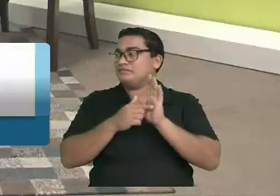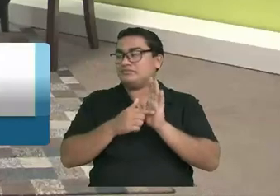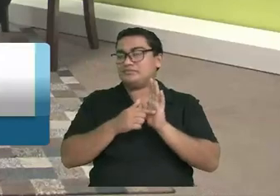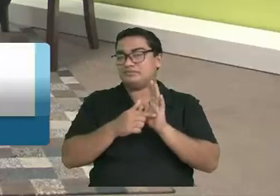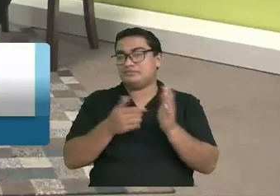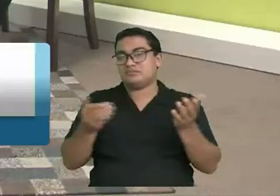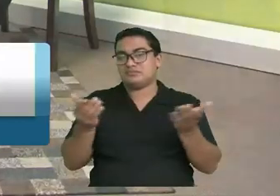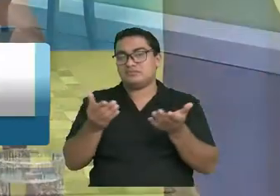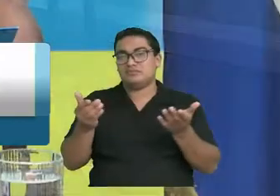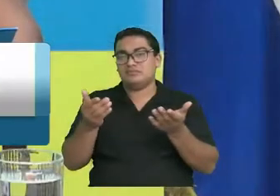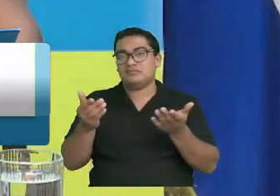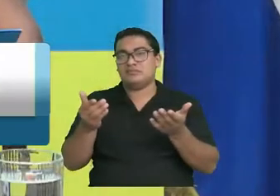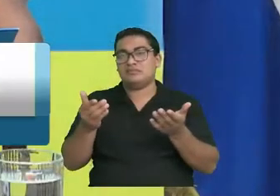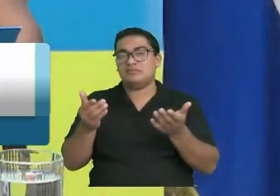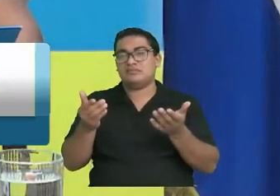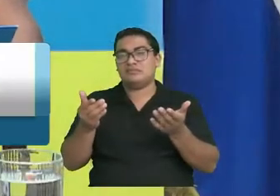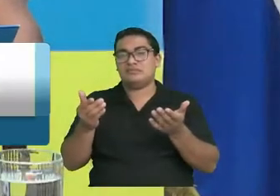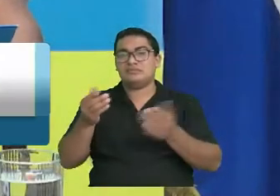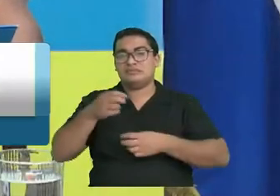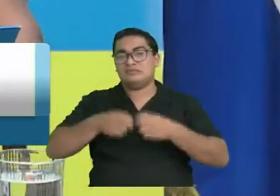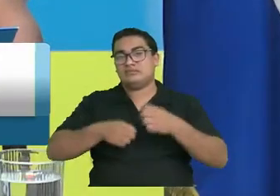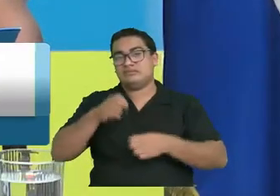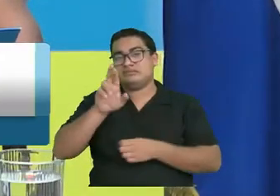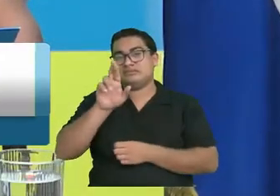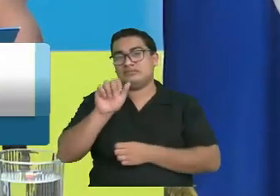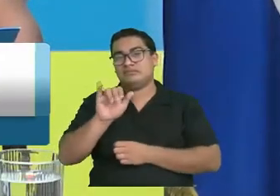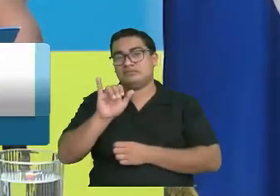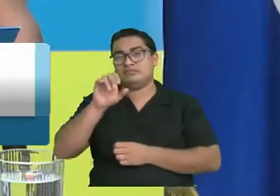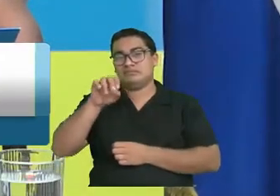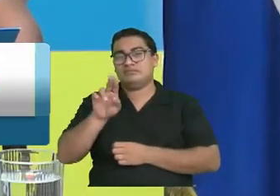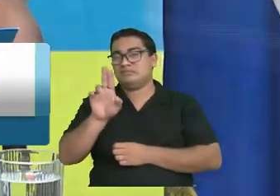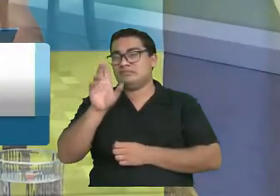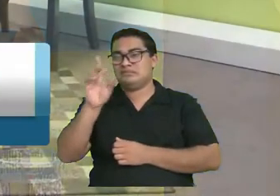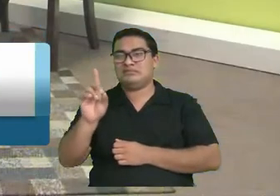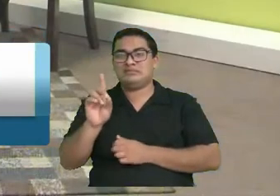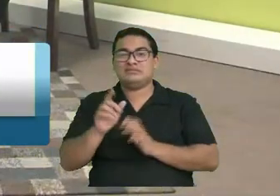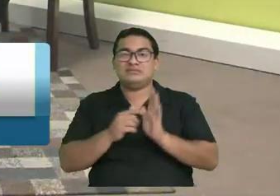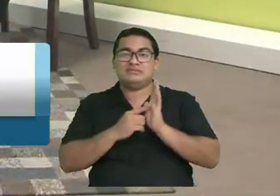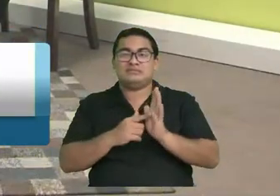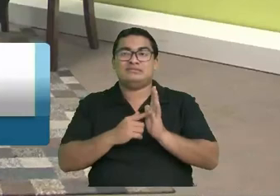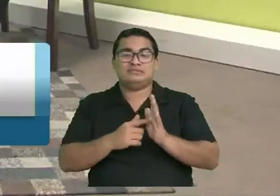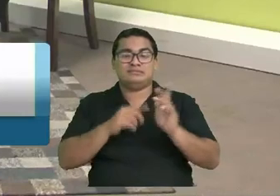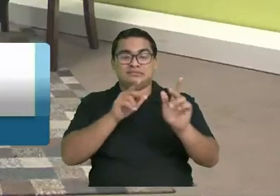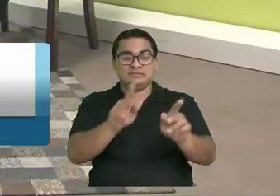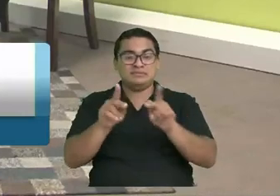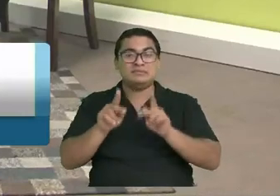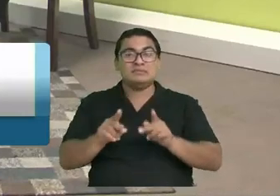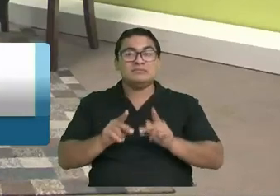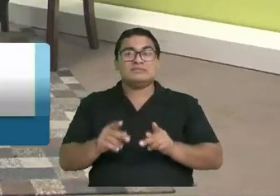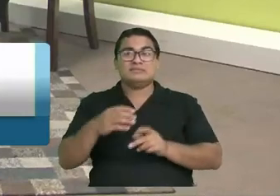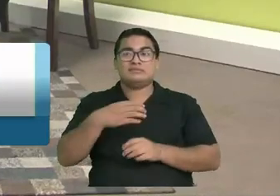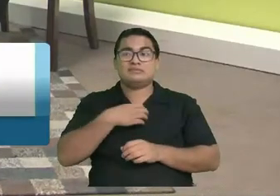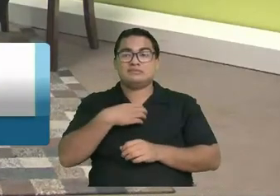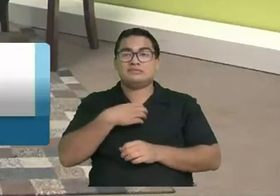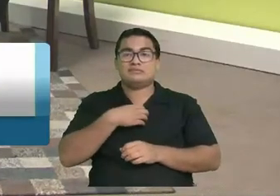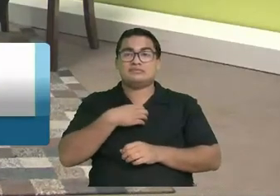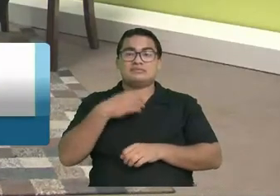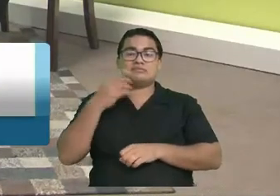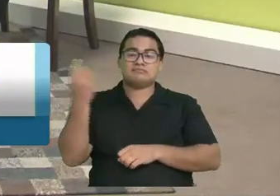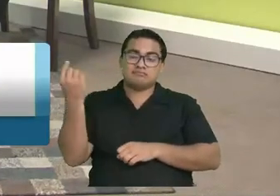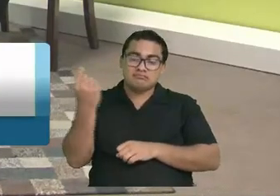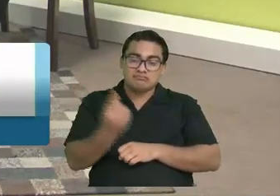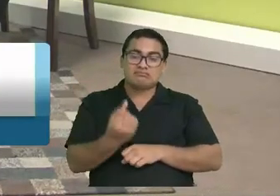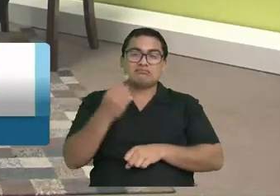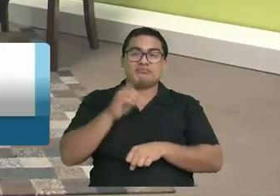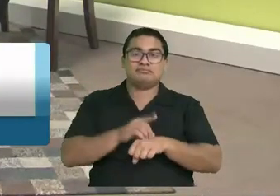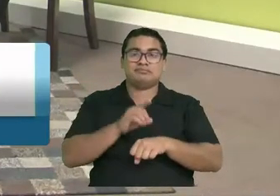ante el trastorno del Raynaud? Ok. Cuando nosotros como pacientes, ¿verdad?, hablando en términos de los